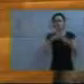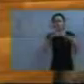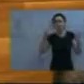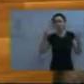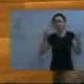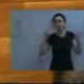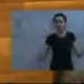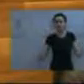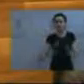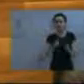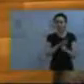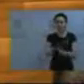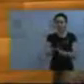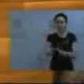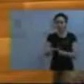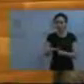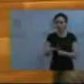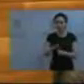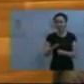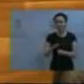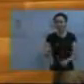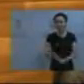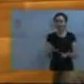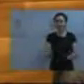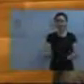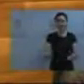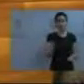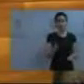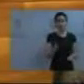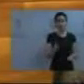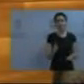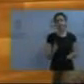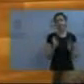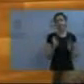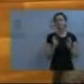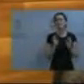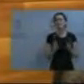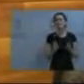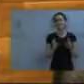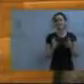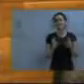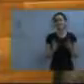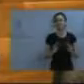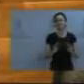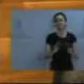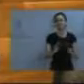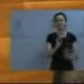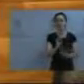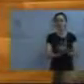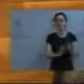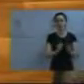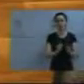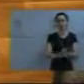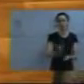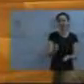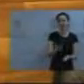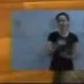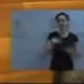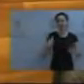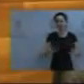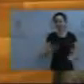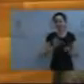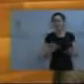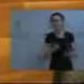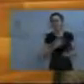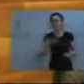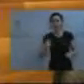y tampoco es menor. Pero lo que es peor es que cada organismo contrata como quiere, a quien quiere y de la